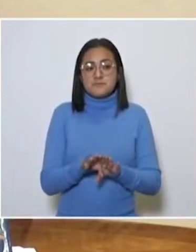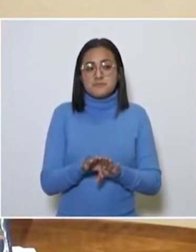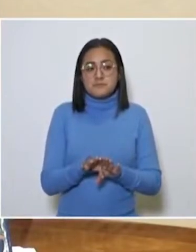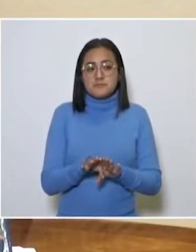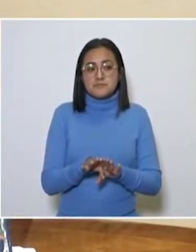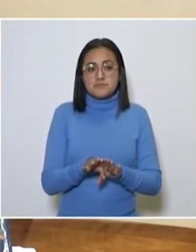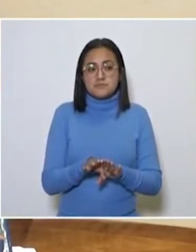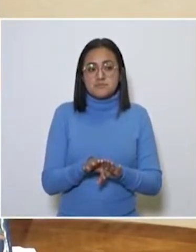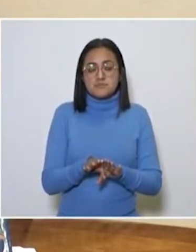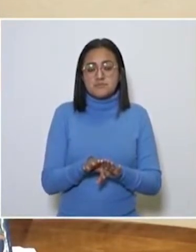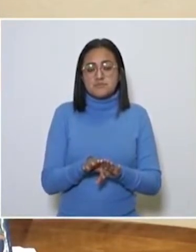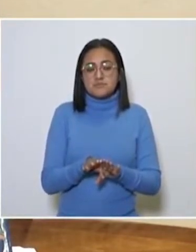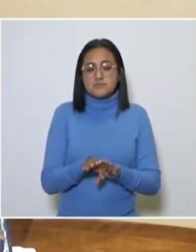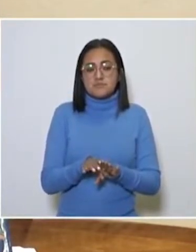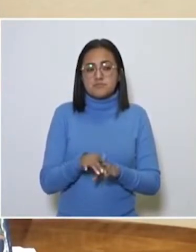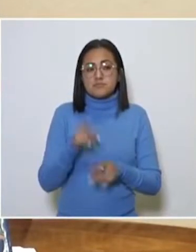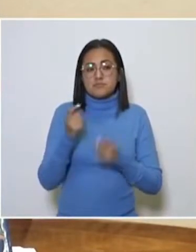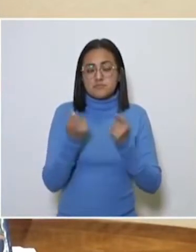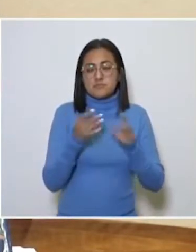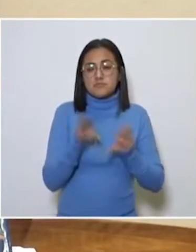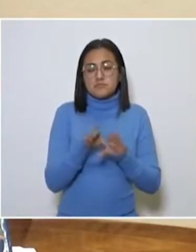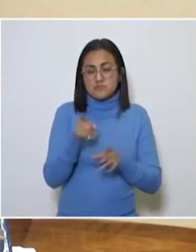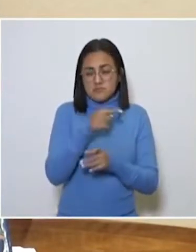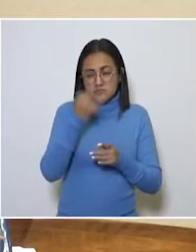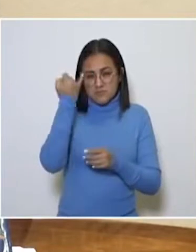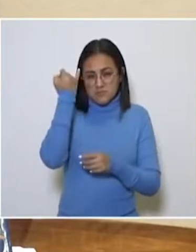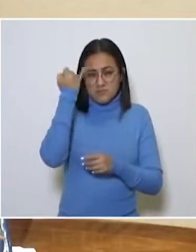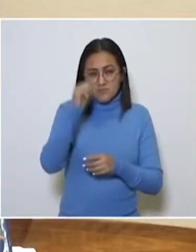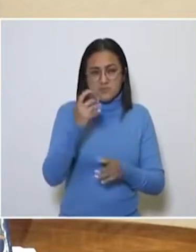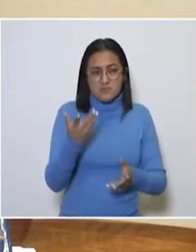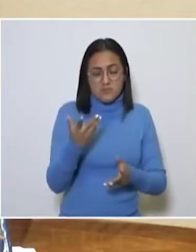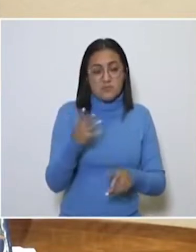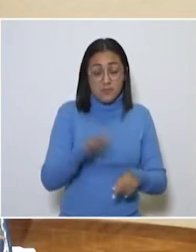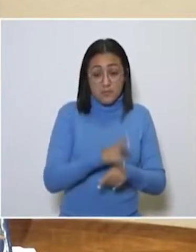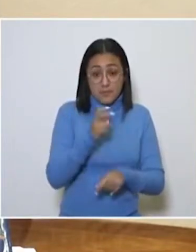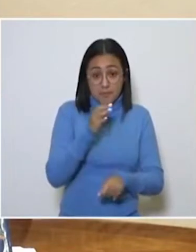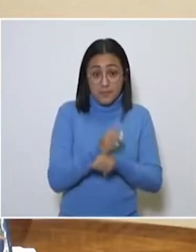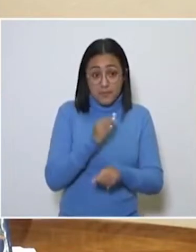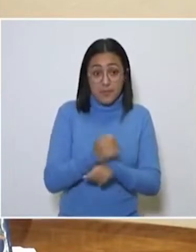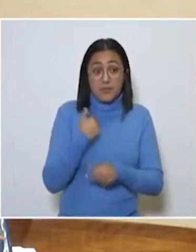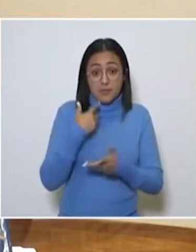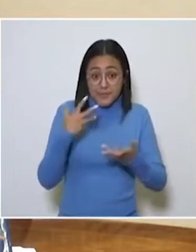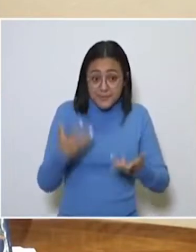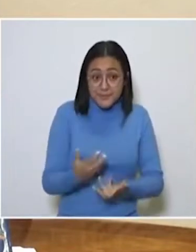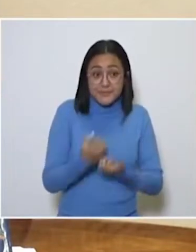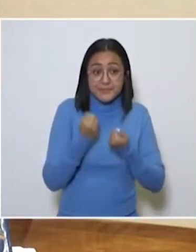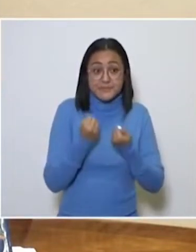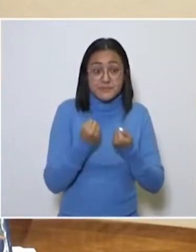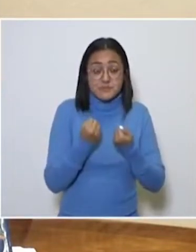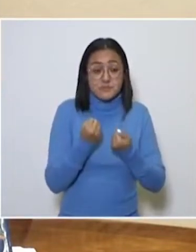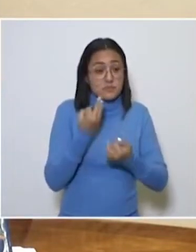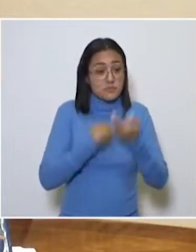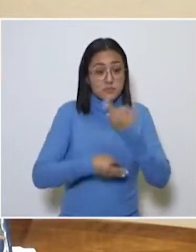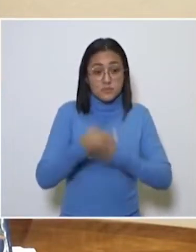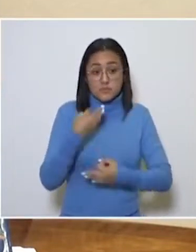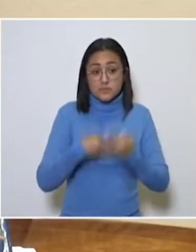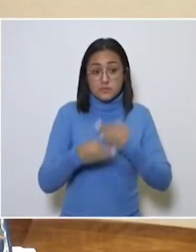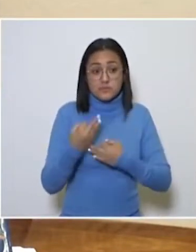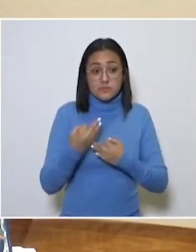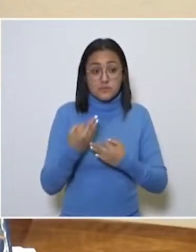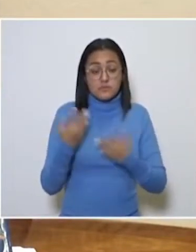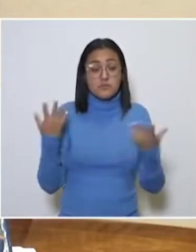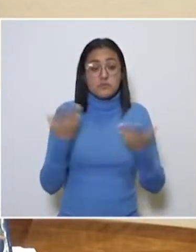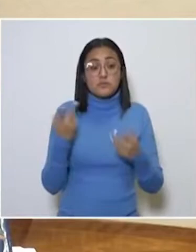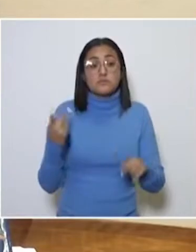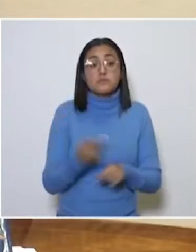una frase que nadie creería y por eso debemos de rescatar todos todo lo